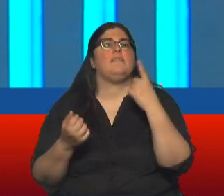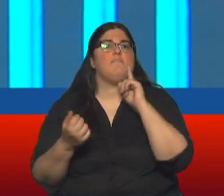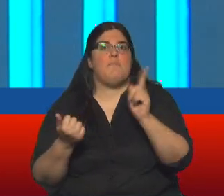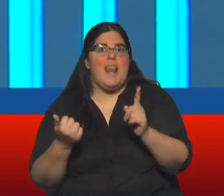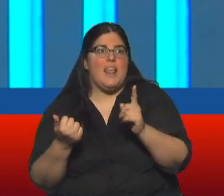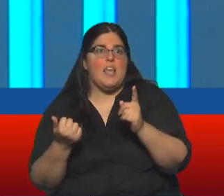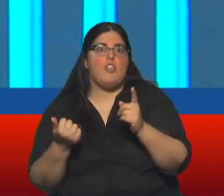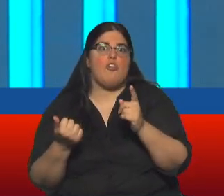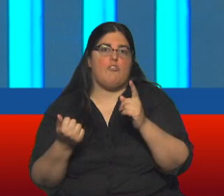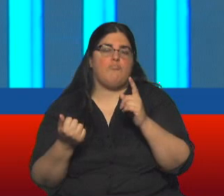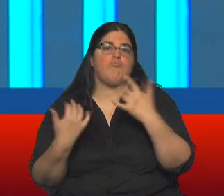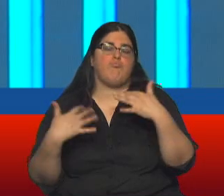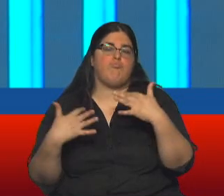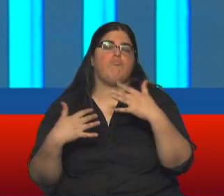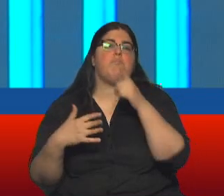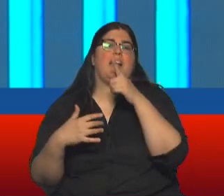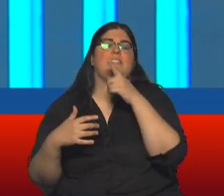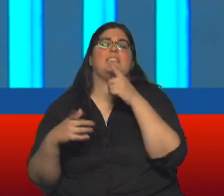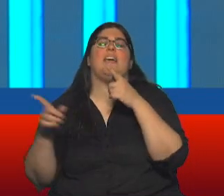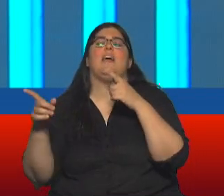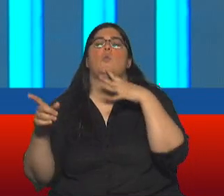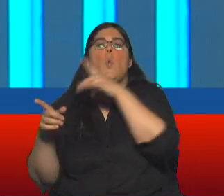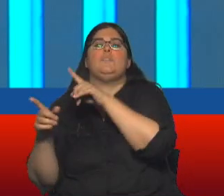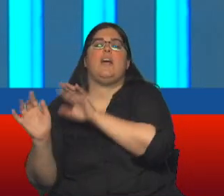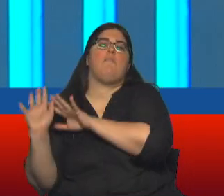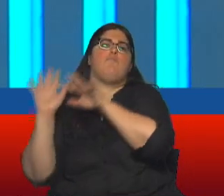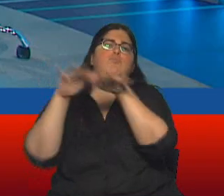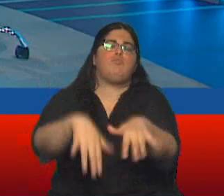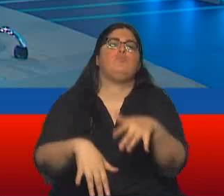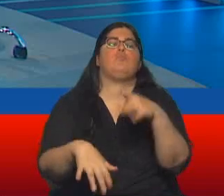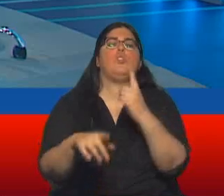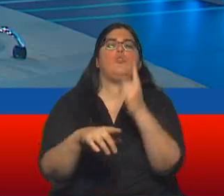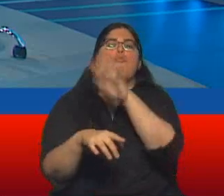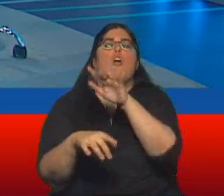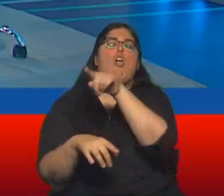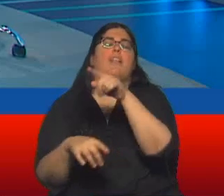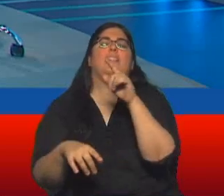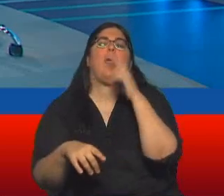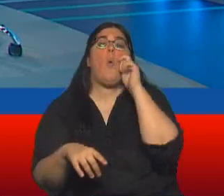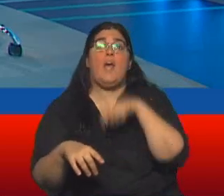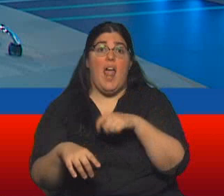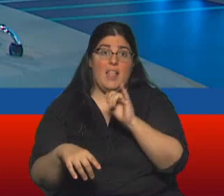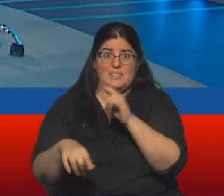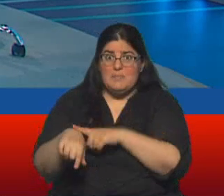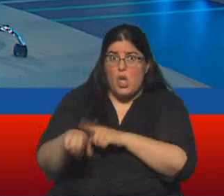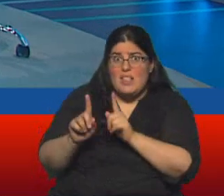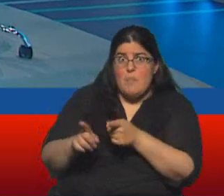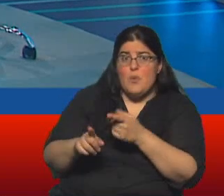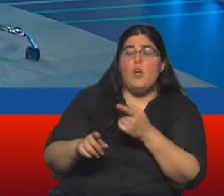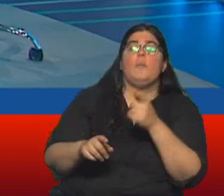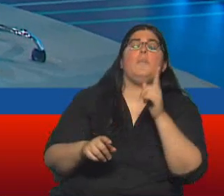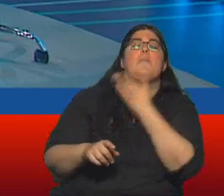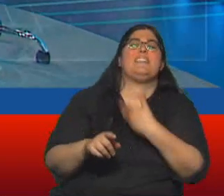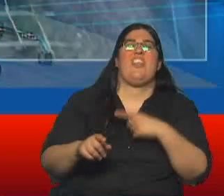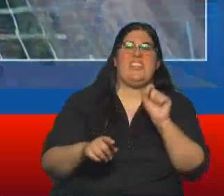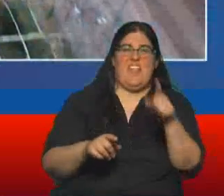invasión rusa sobre el este de Ucrania, digamos, ¿no? Es un fantasma que está todo el tiempo, ¿no? Y está pasando al mismo tiempo. Según Volodymyr Zelensky, el